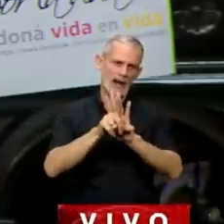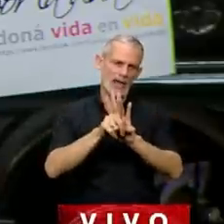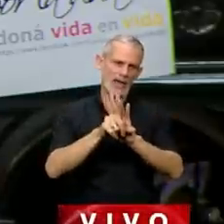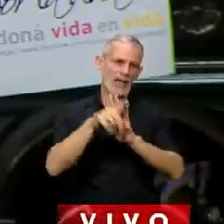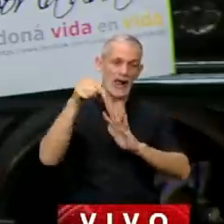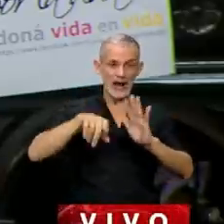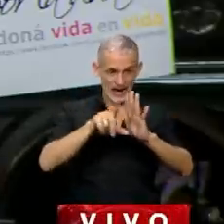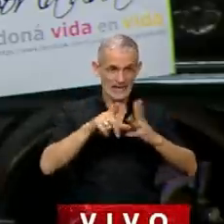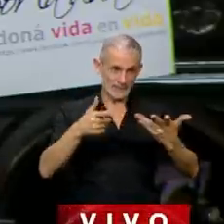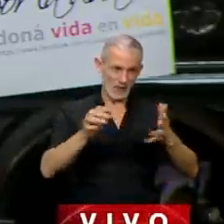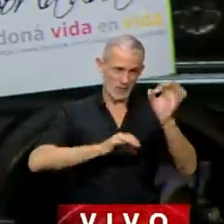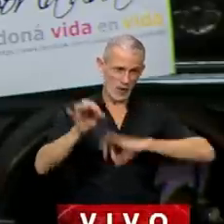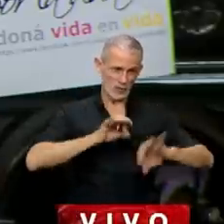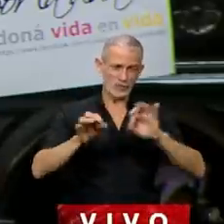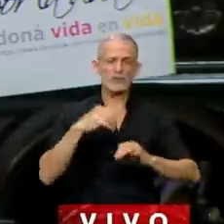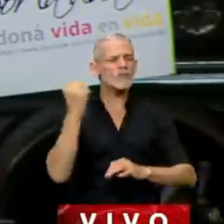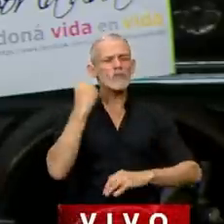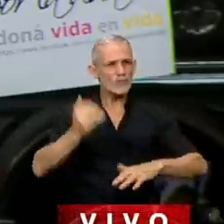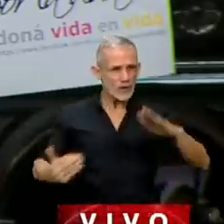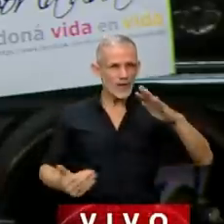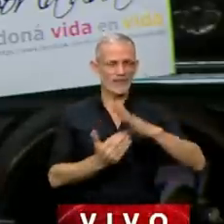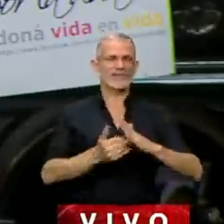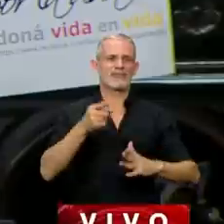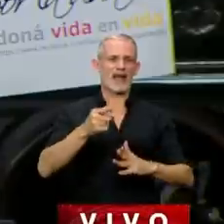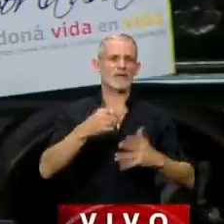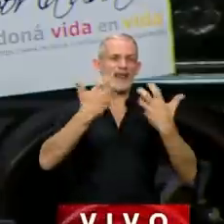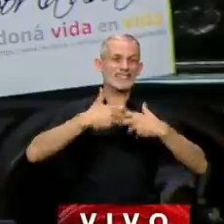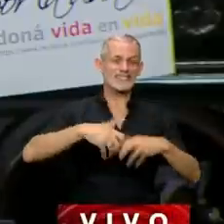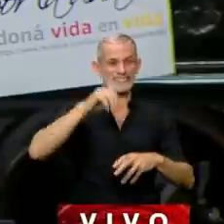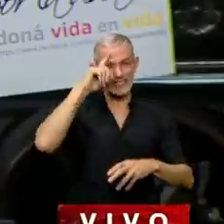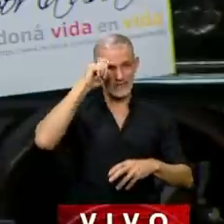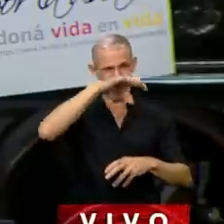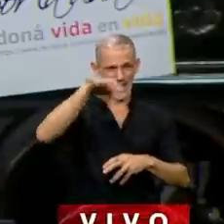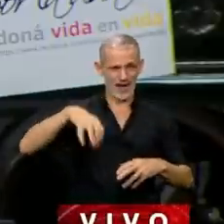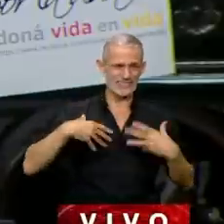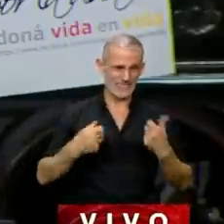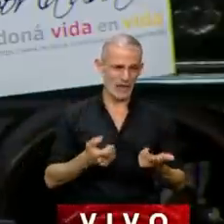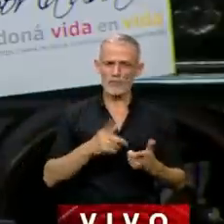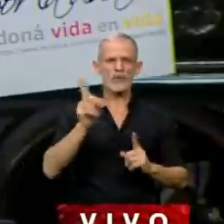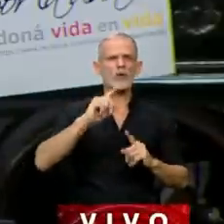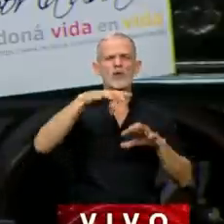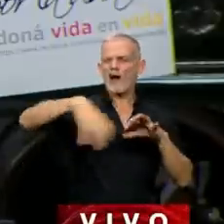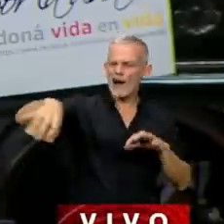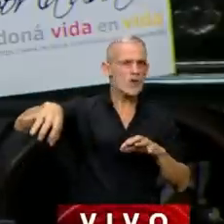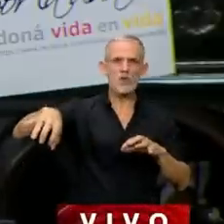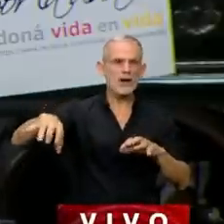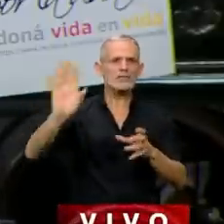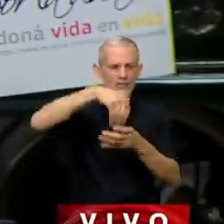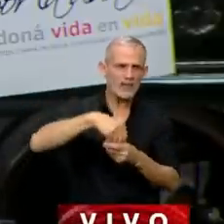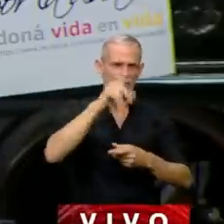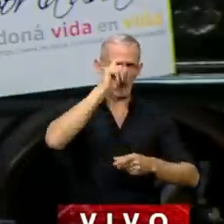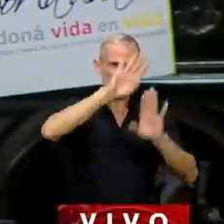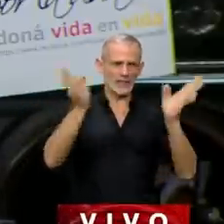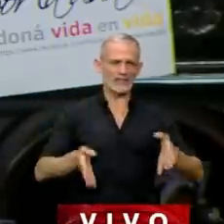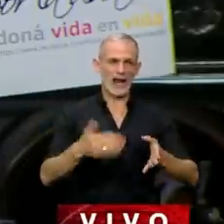media sanción a esta ley que es fundamental en el sistema de salud. No son un sector separado. Pensemos